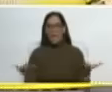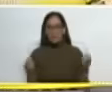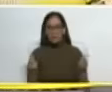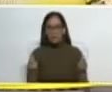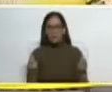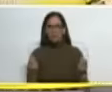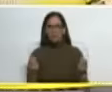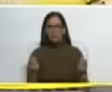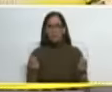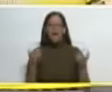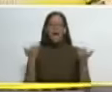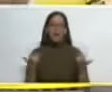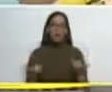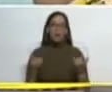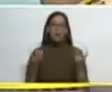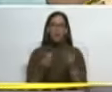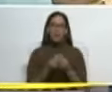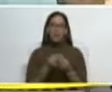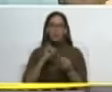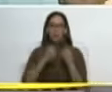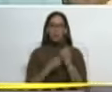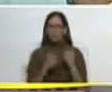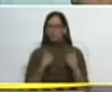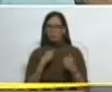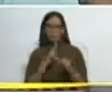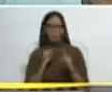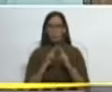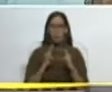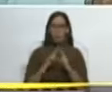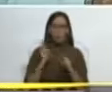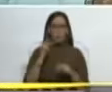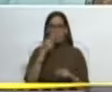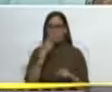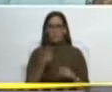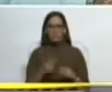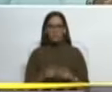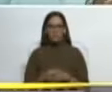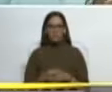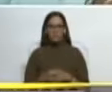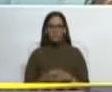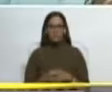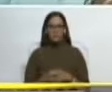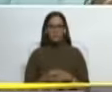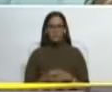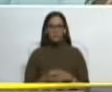Y ahora los que estaban al lado de él dicen, no, yo no lo conozco, nunca lo he visto.